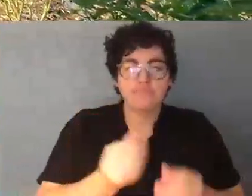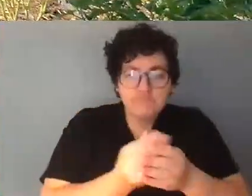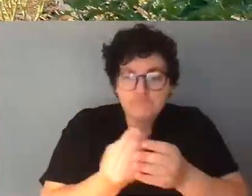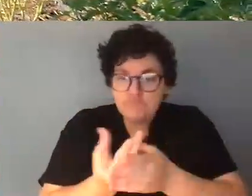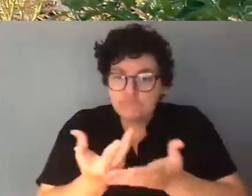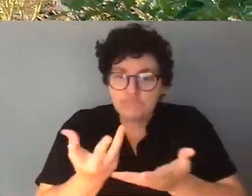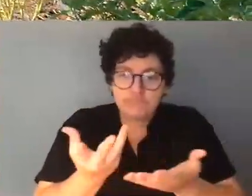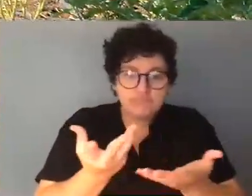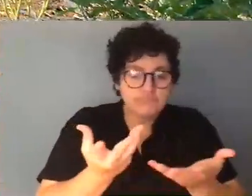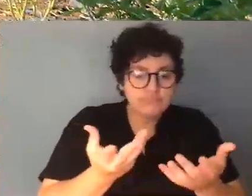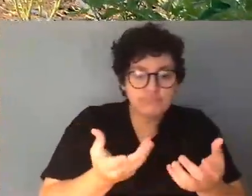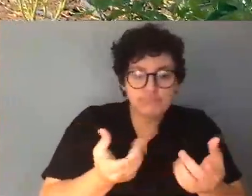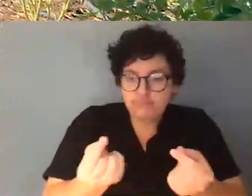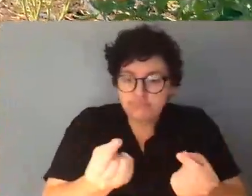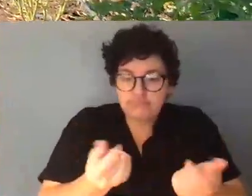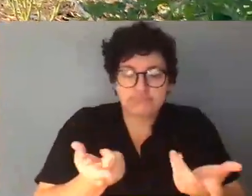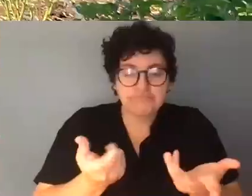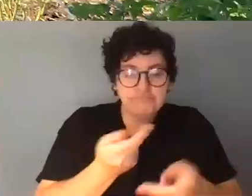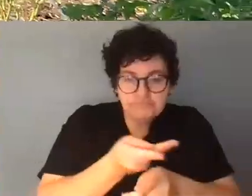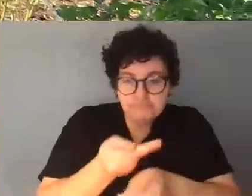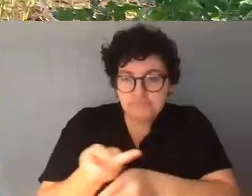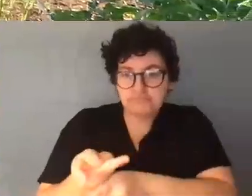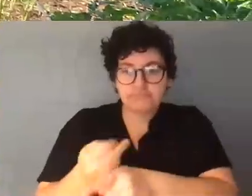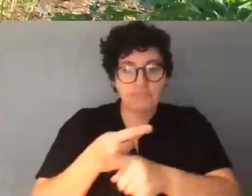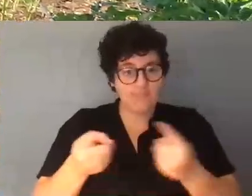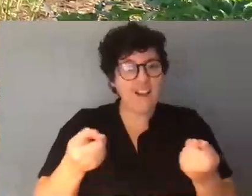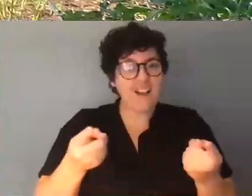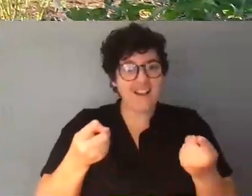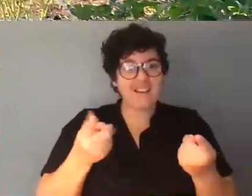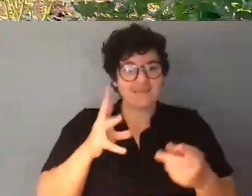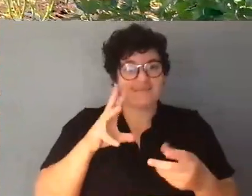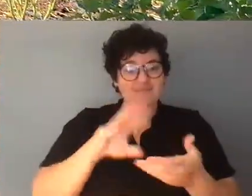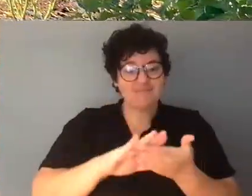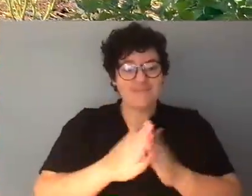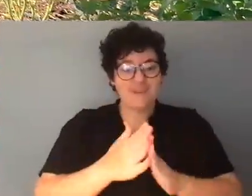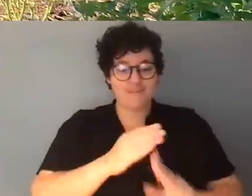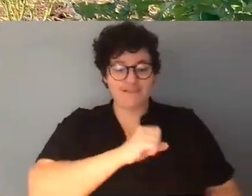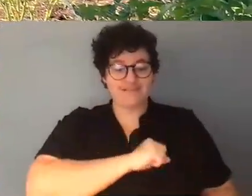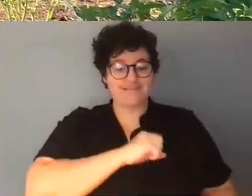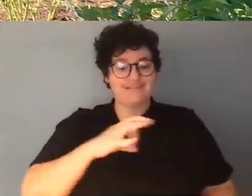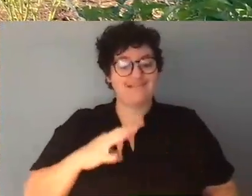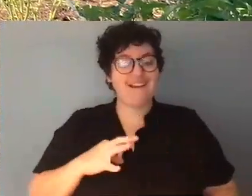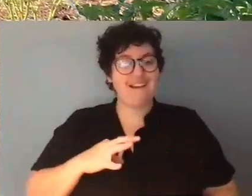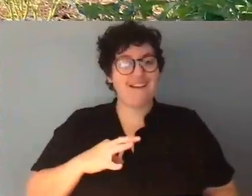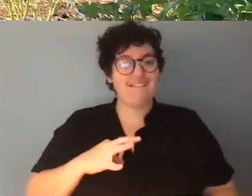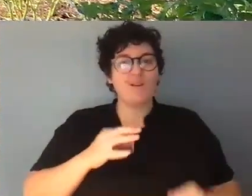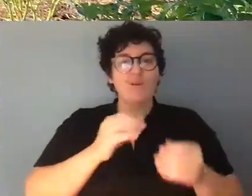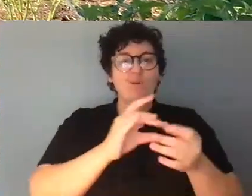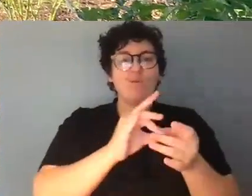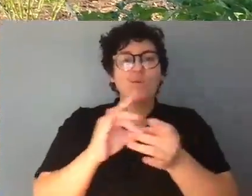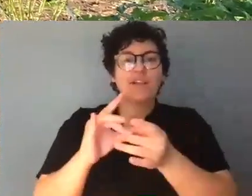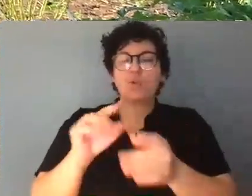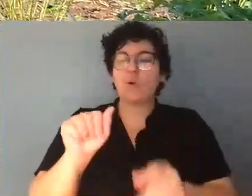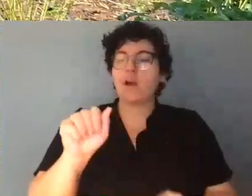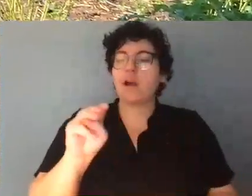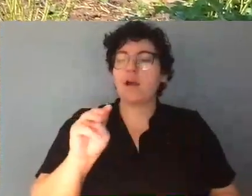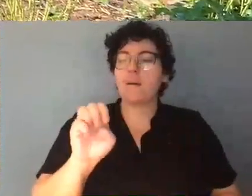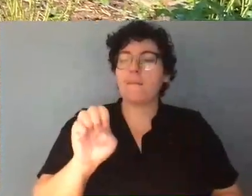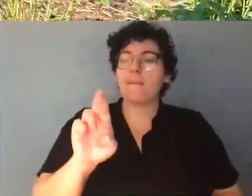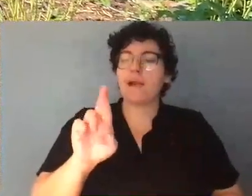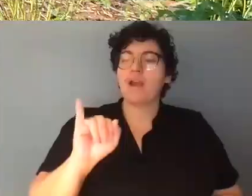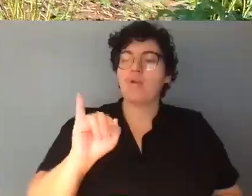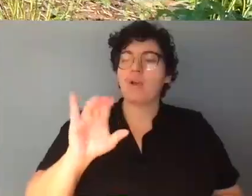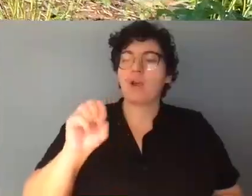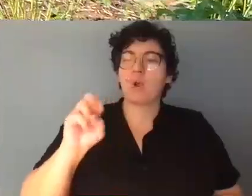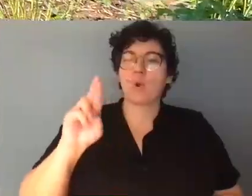estos 2 últimos años he sido jardinero líder y también he sido parte del staff del último año por